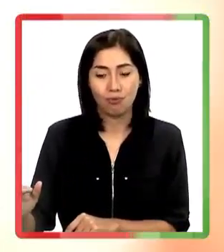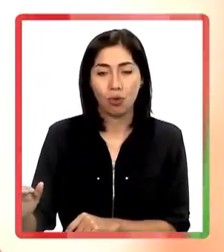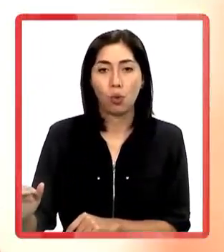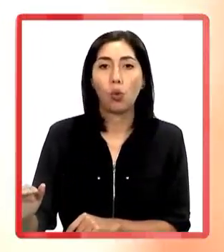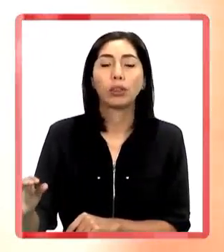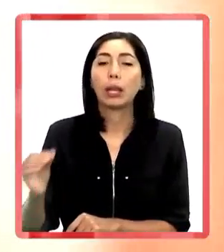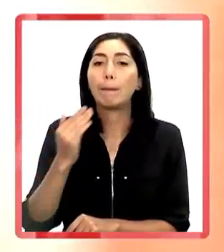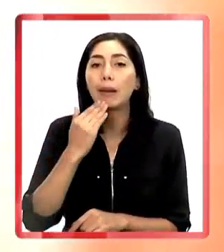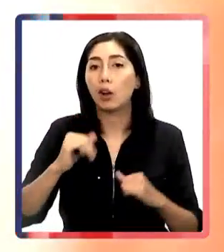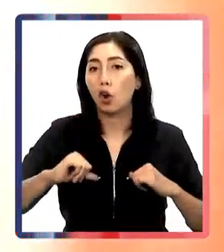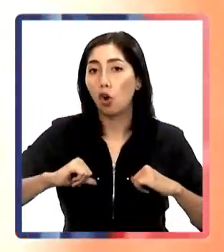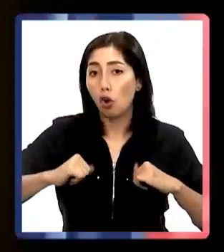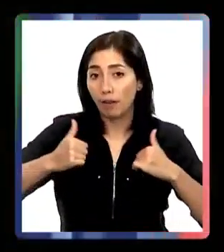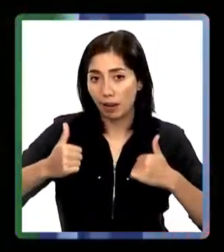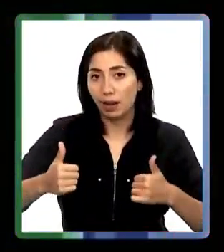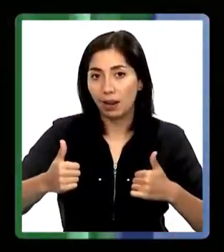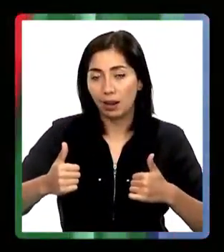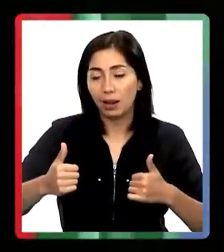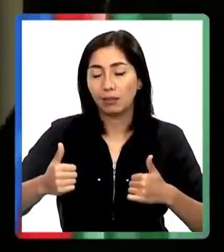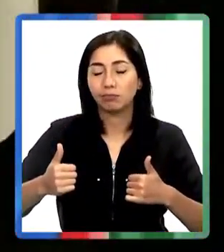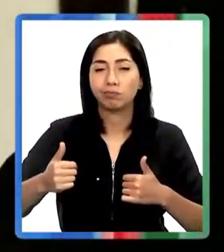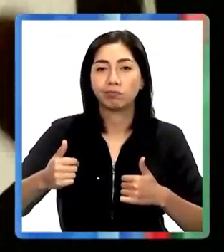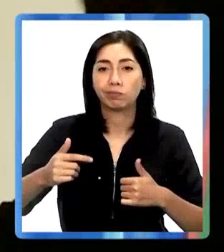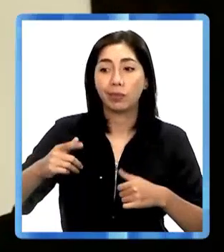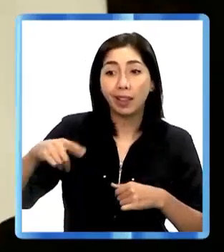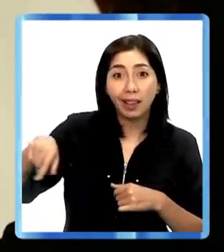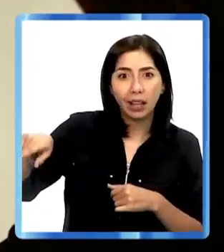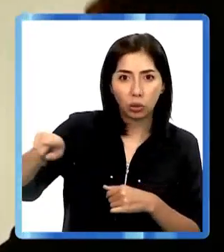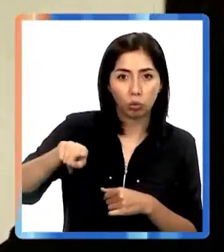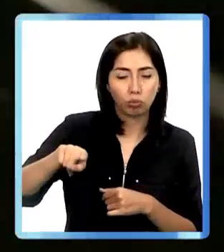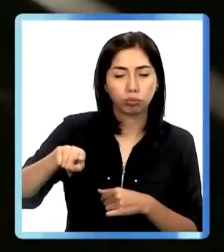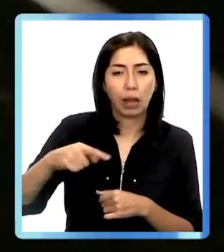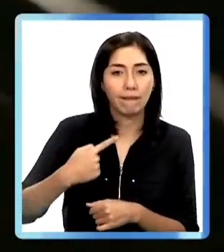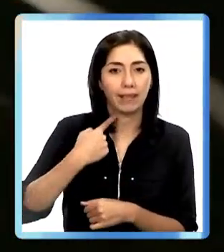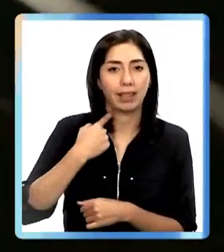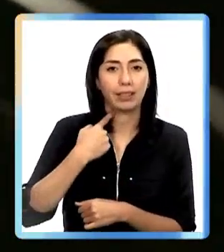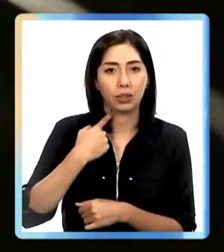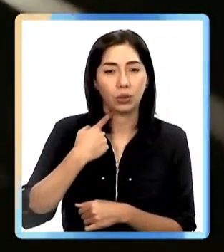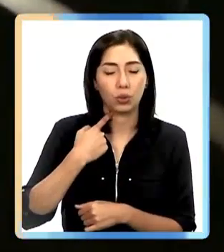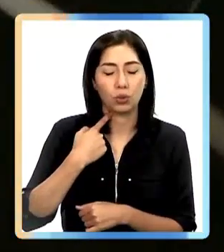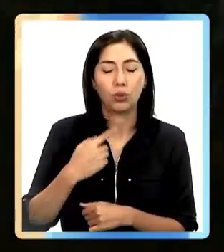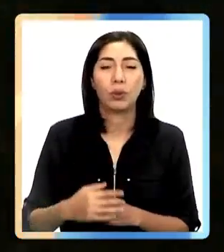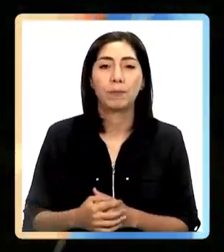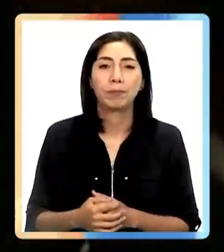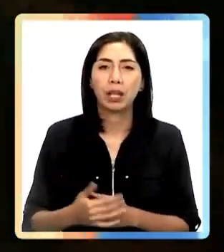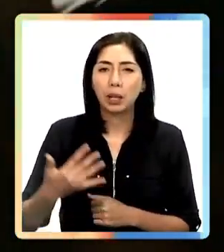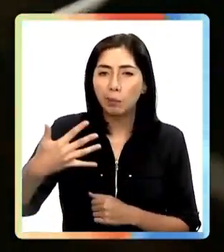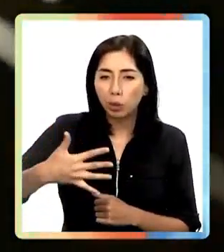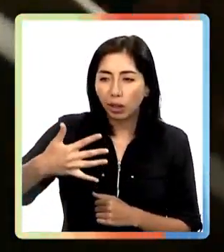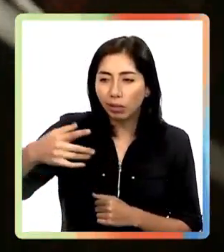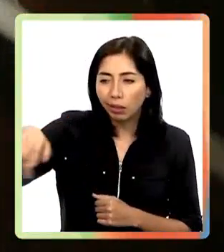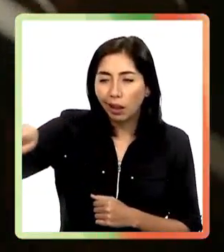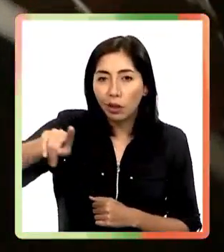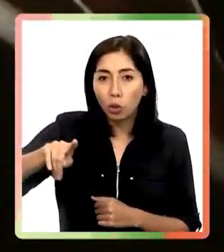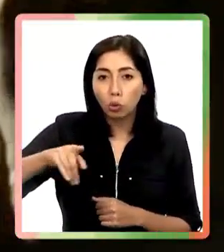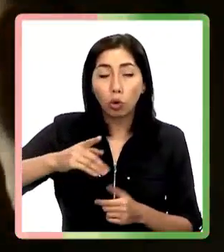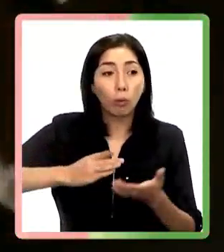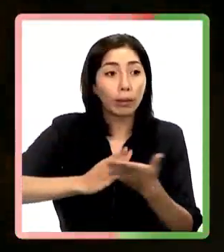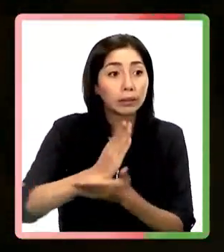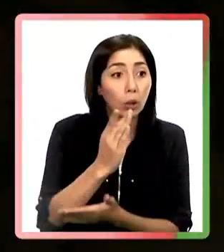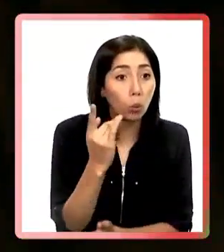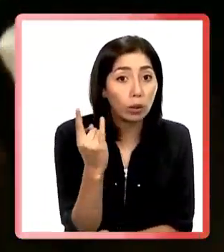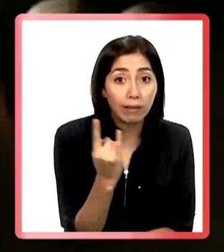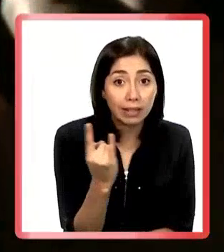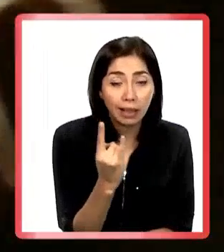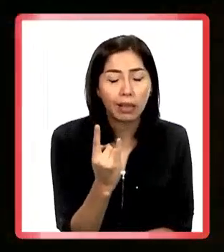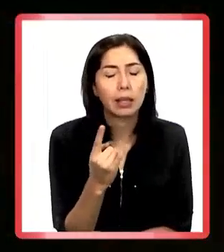olvidemos que los niños mayores, los adolescentes, es fundamental, muchos los chiquillos ya entrando a la